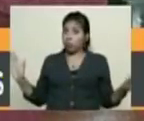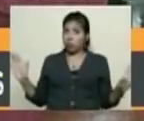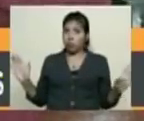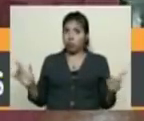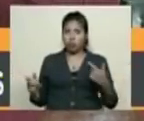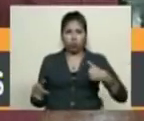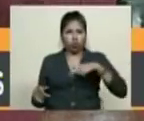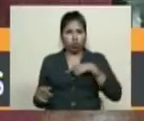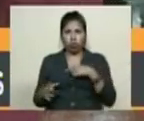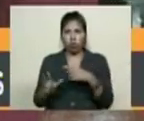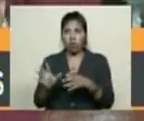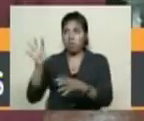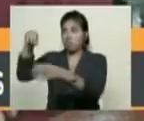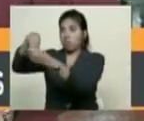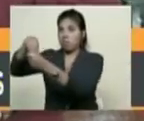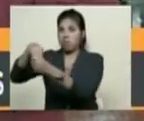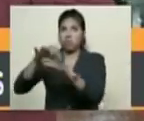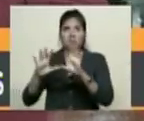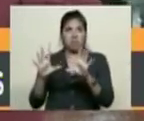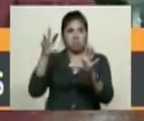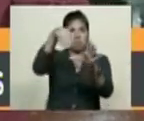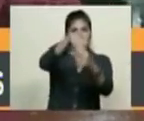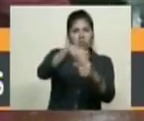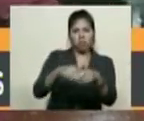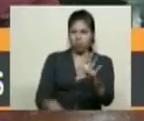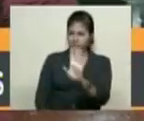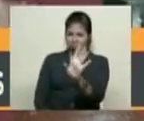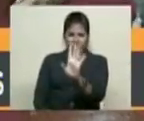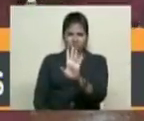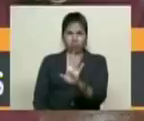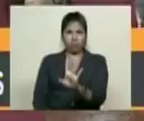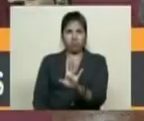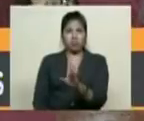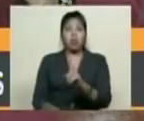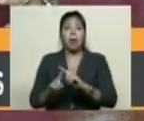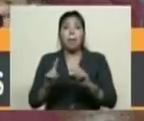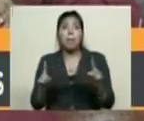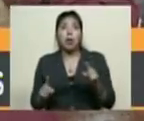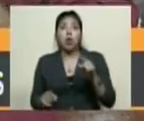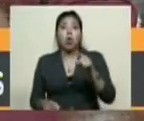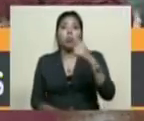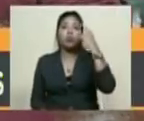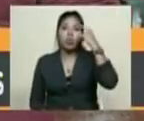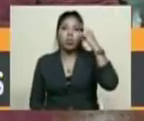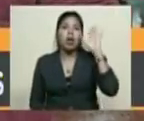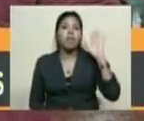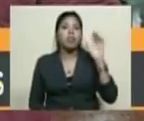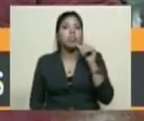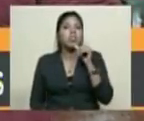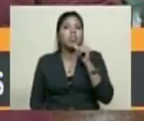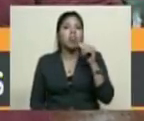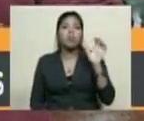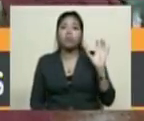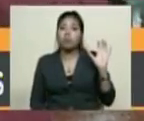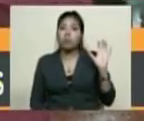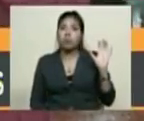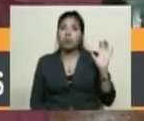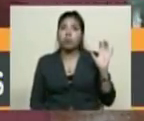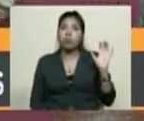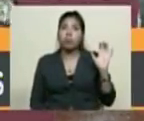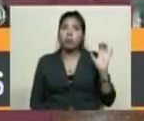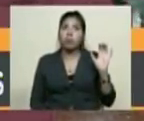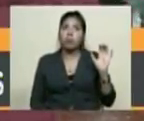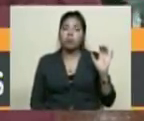Nosotros no metemos los asuntos internos de nadie. Pero detrás ustedes saben quién está, ¿verdad, Camacho?